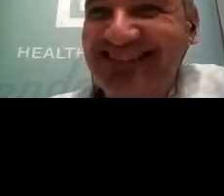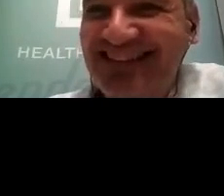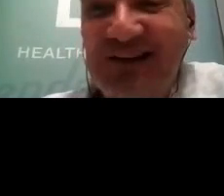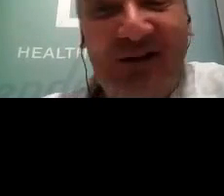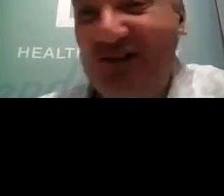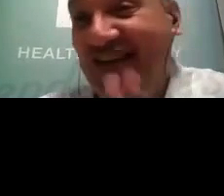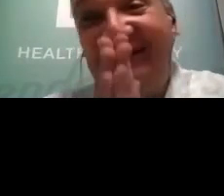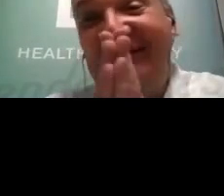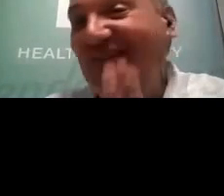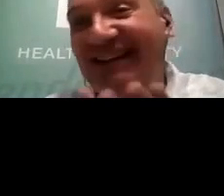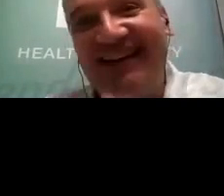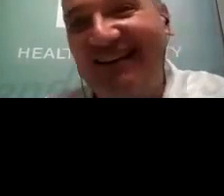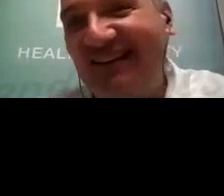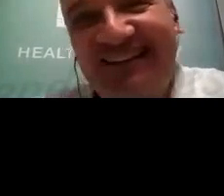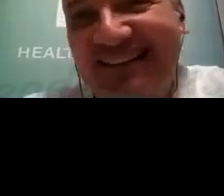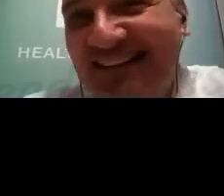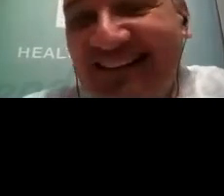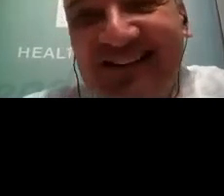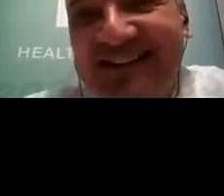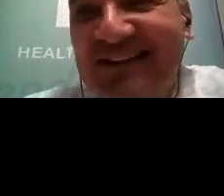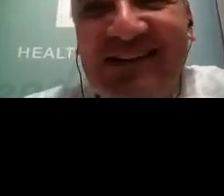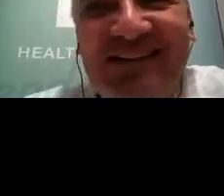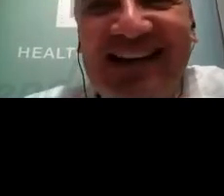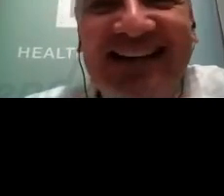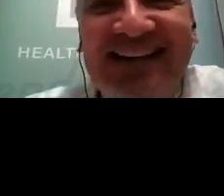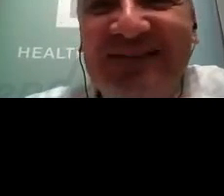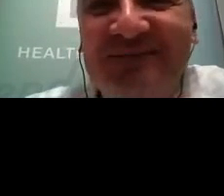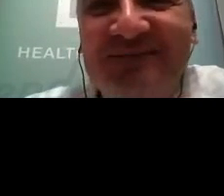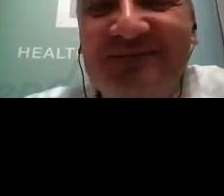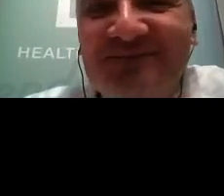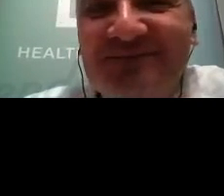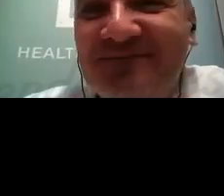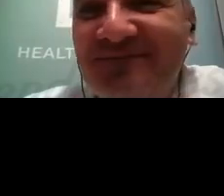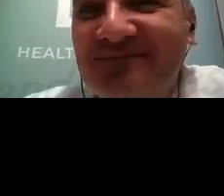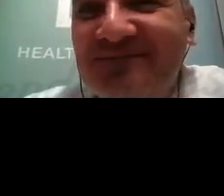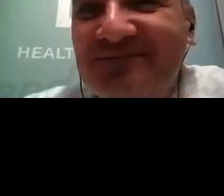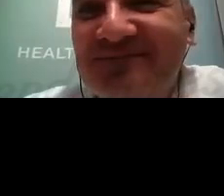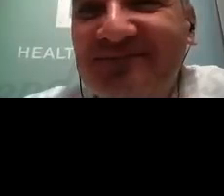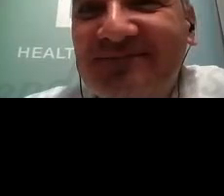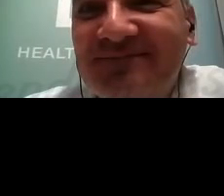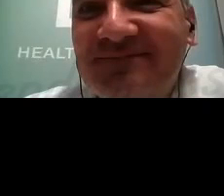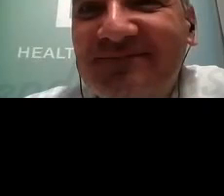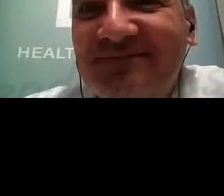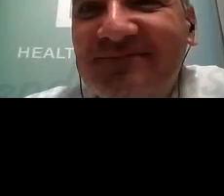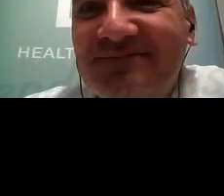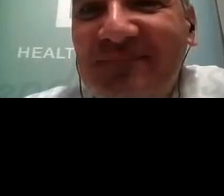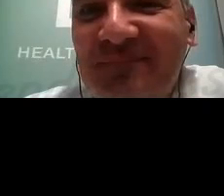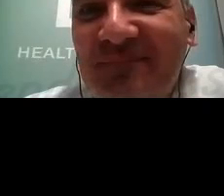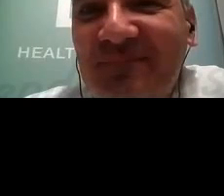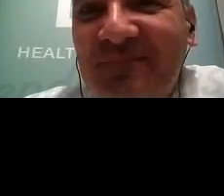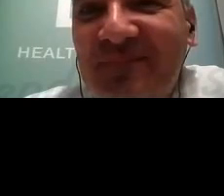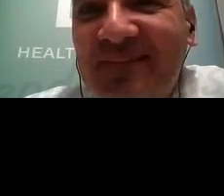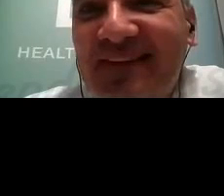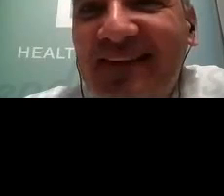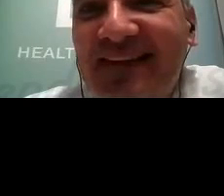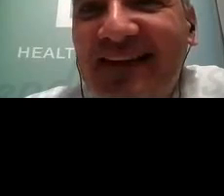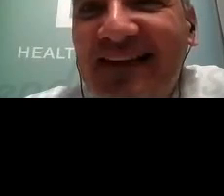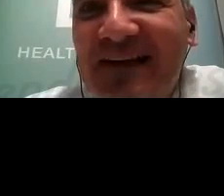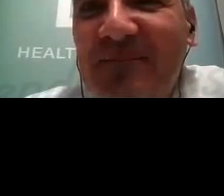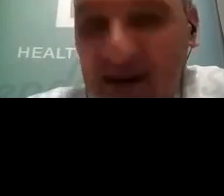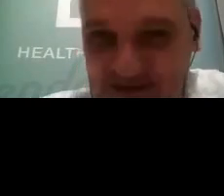productos. Lo siento de verdad. Súper interesante. Y nada, nos vemos el mes que viene, que ya en febrero lo damos por